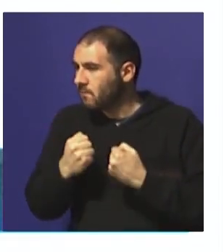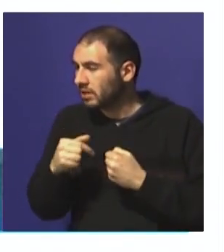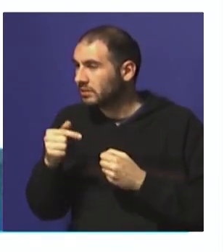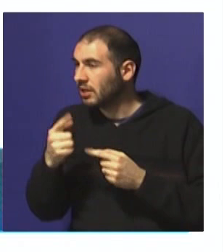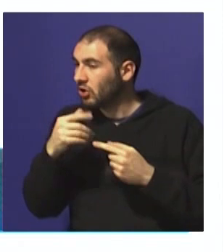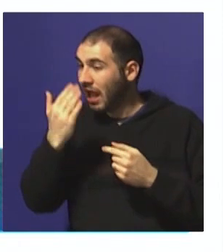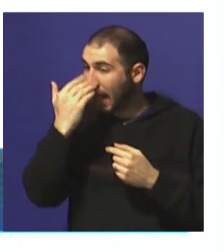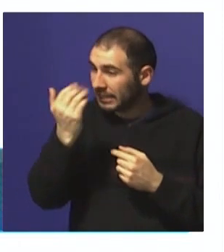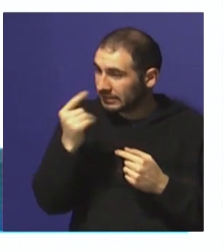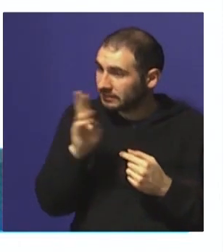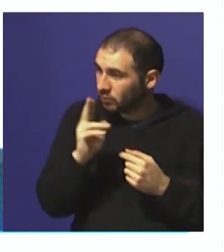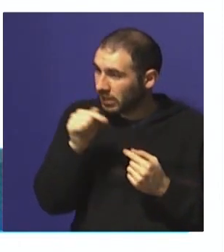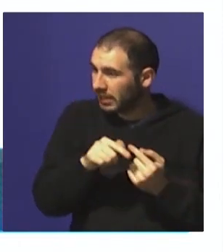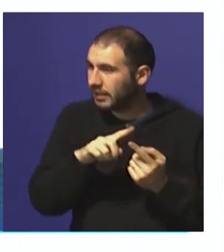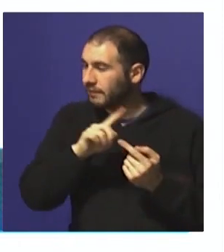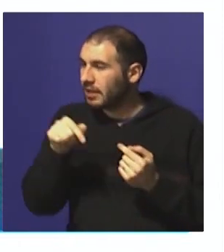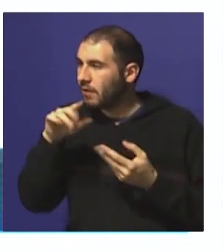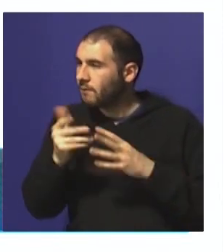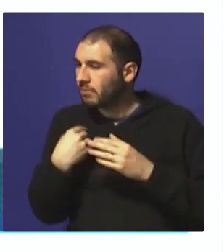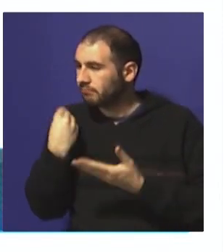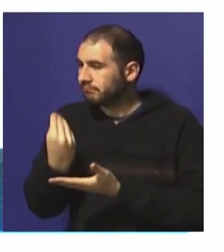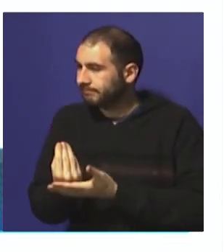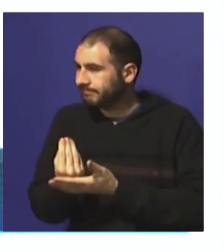una actriz que venía a imponer de alguna forma su